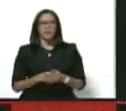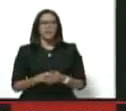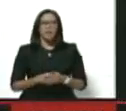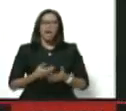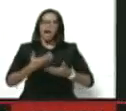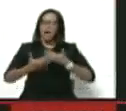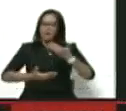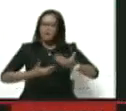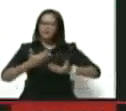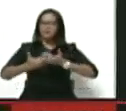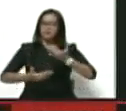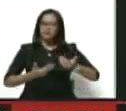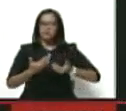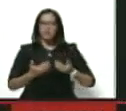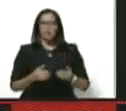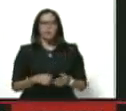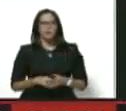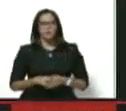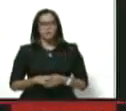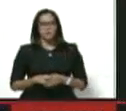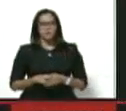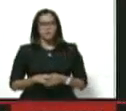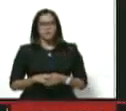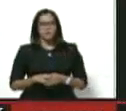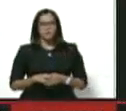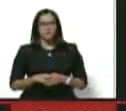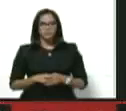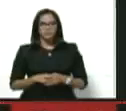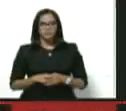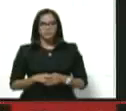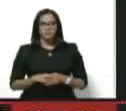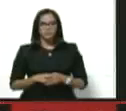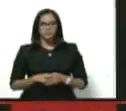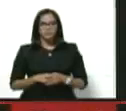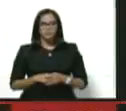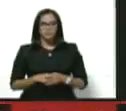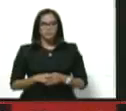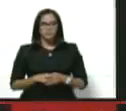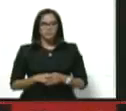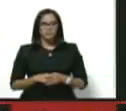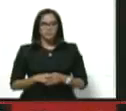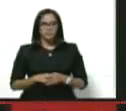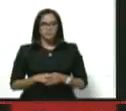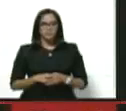avanzaremos, detrás de la esperanza, detrás de la vida, al otro lado.